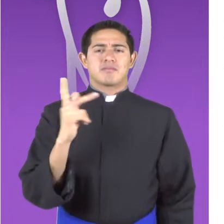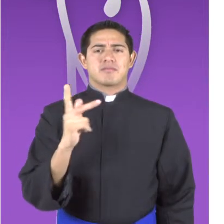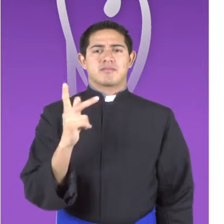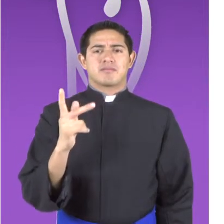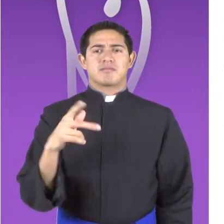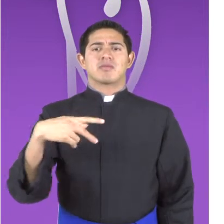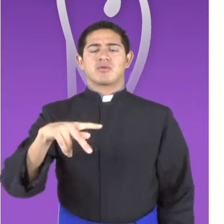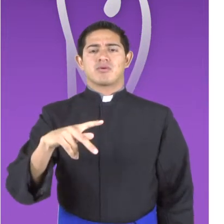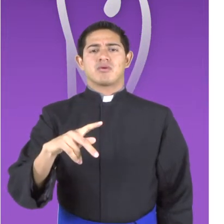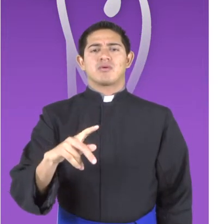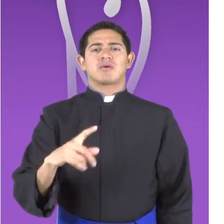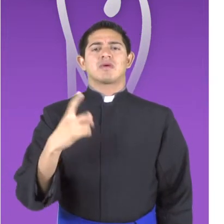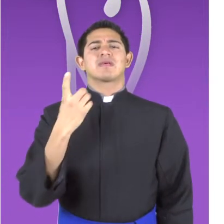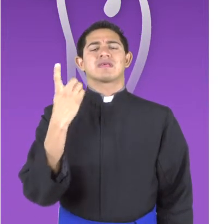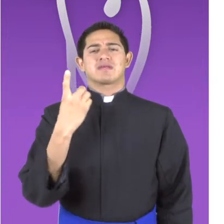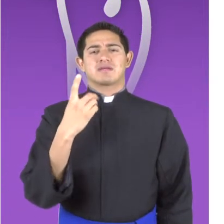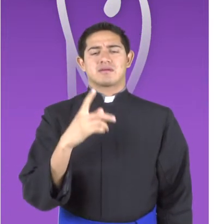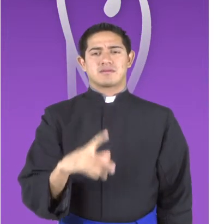¿Qué dices de ti mismo?